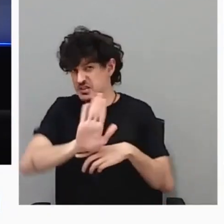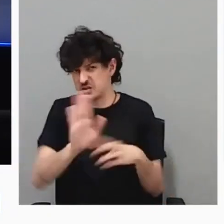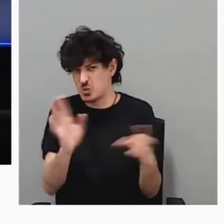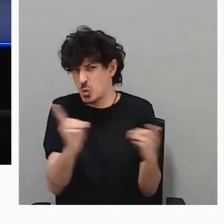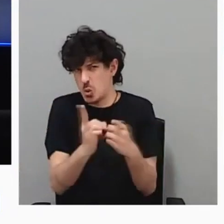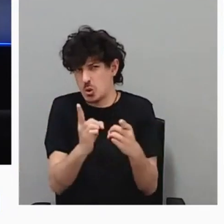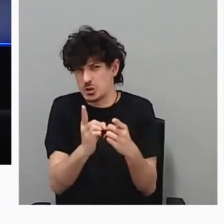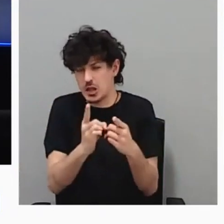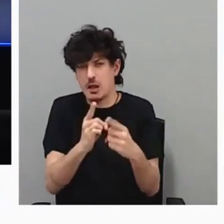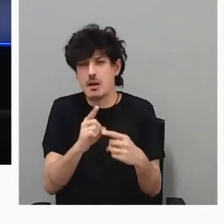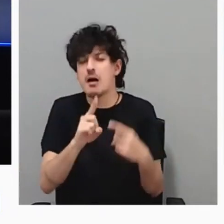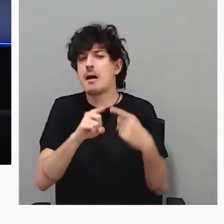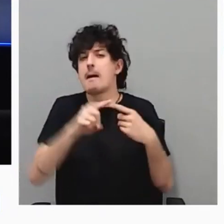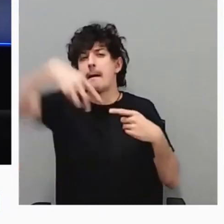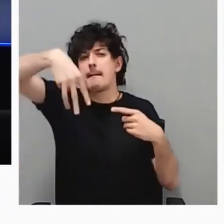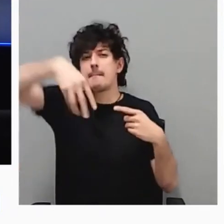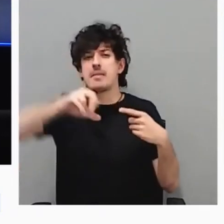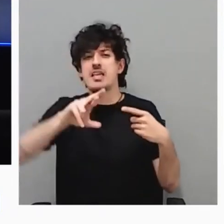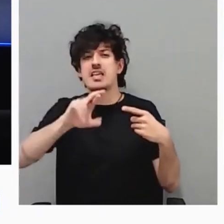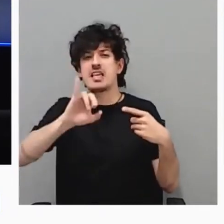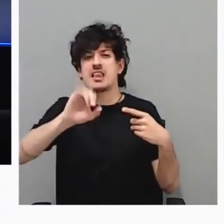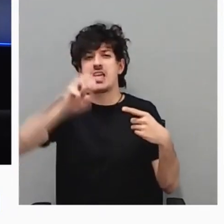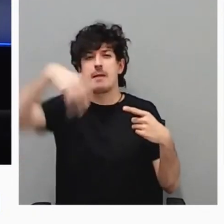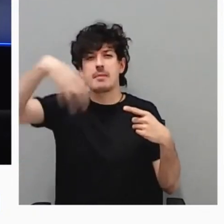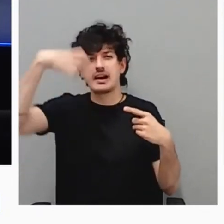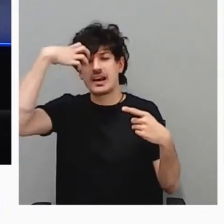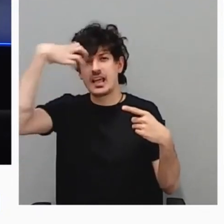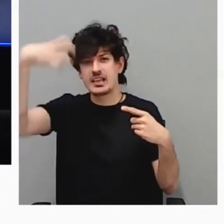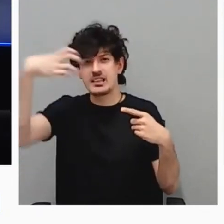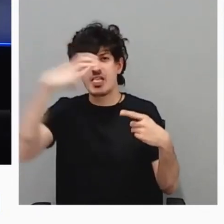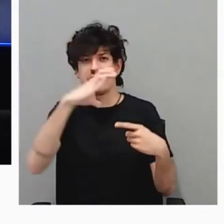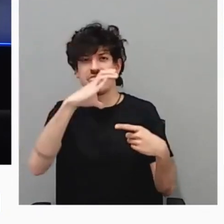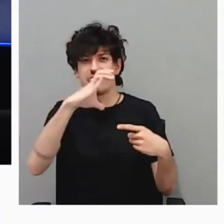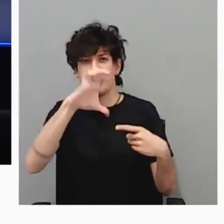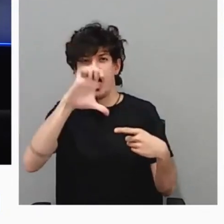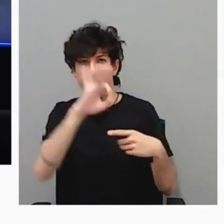Miriam Reyes es CEO y fundadora de Escuelas Visuales.